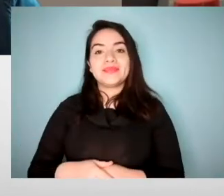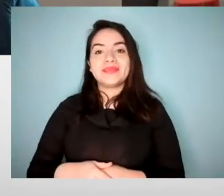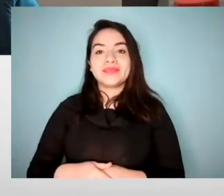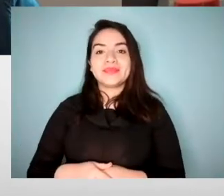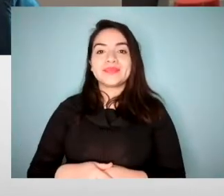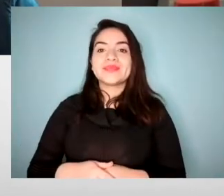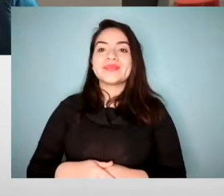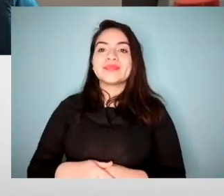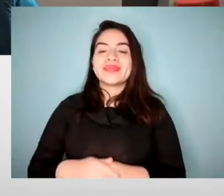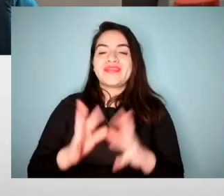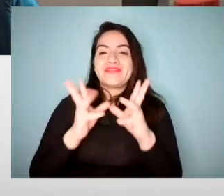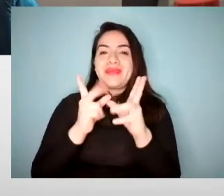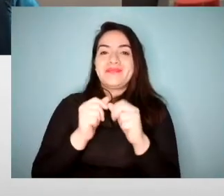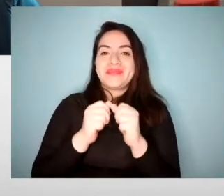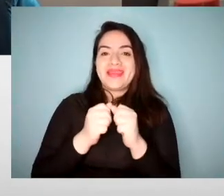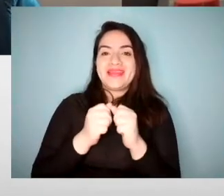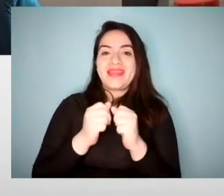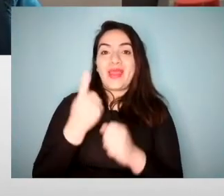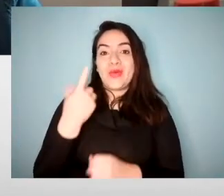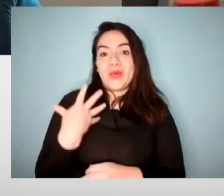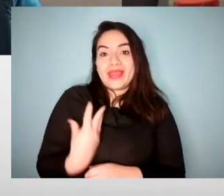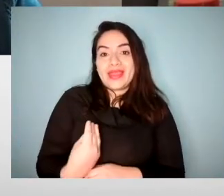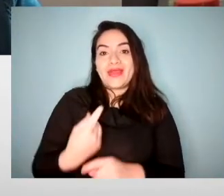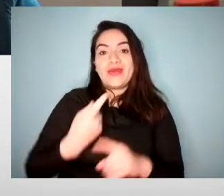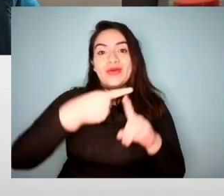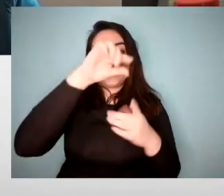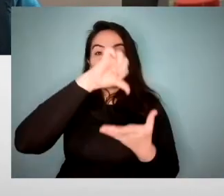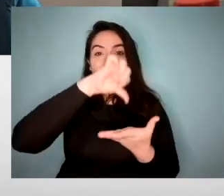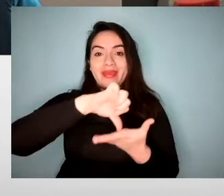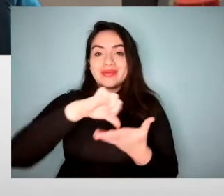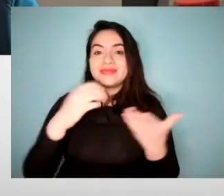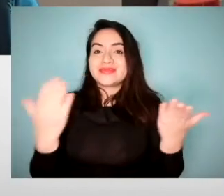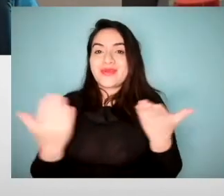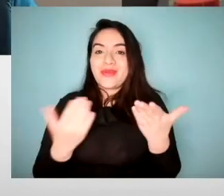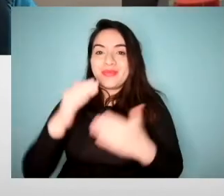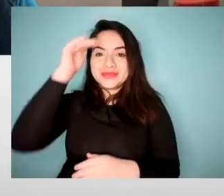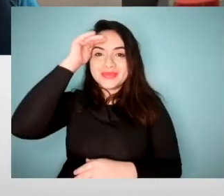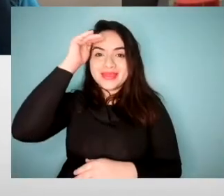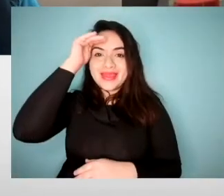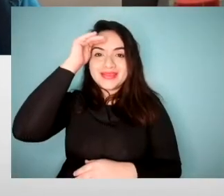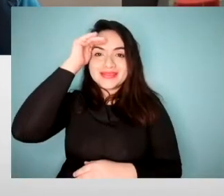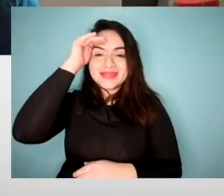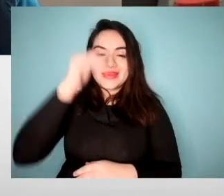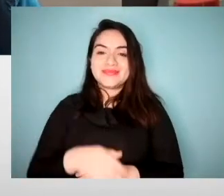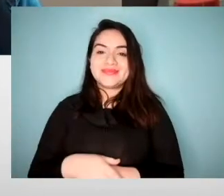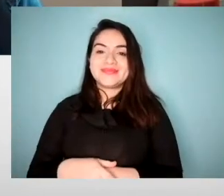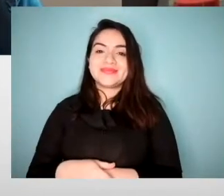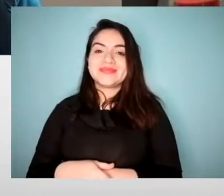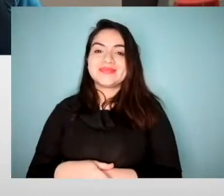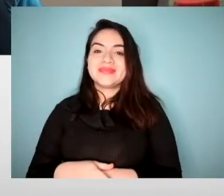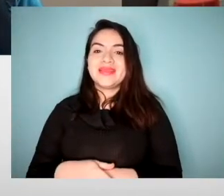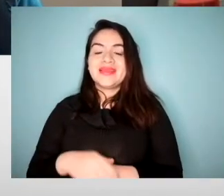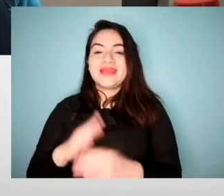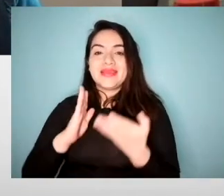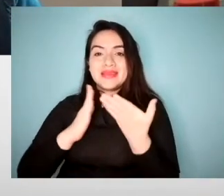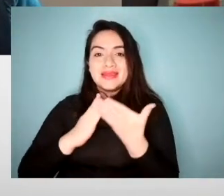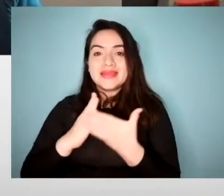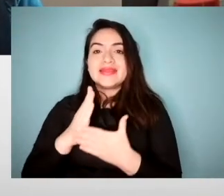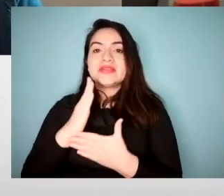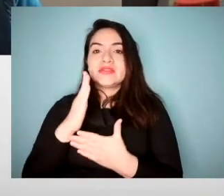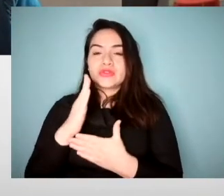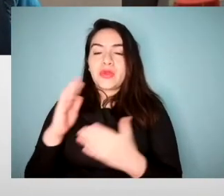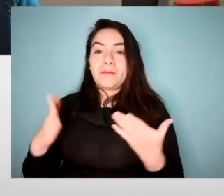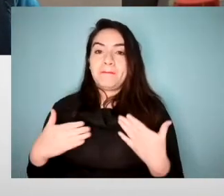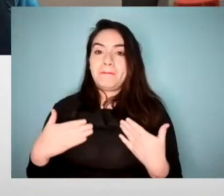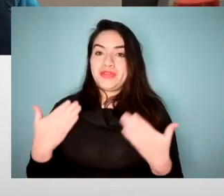la familia en el exterior? ¿Cómo? Bueno, al inicio fue motivar para nosotros